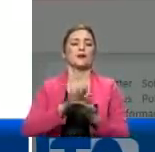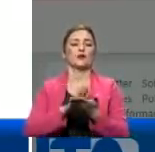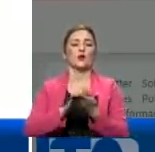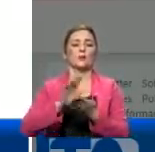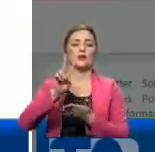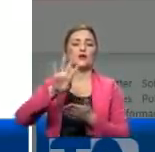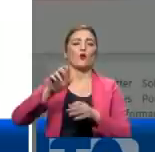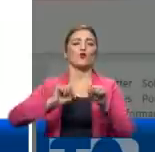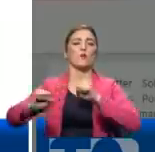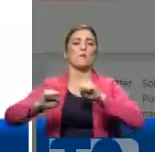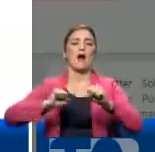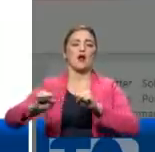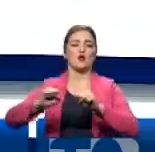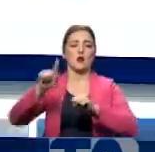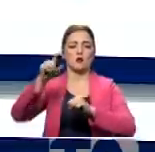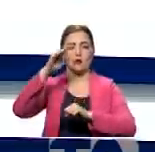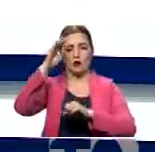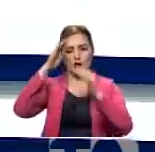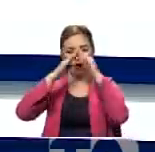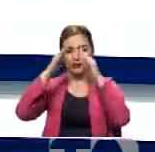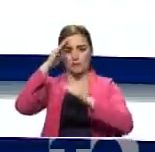UPC.